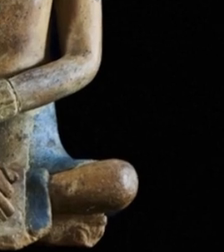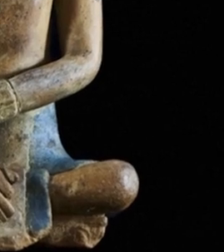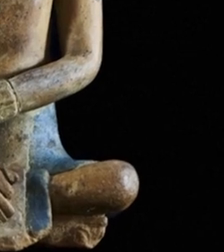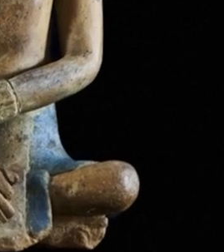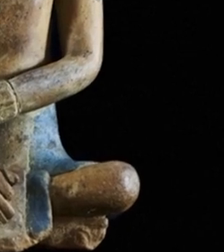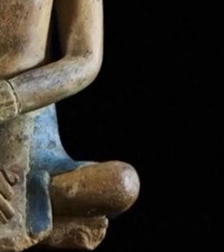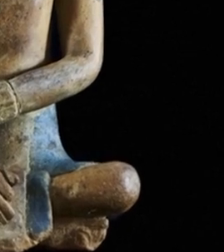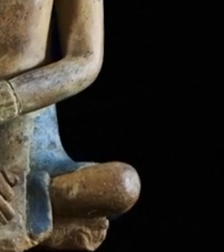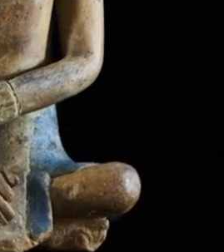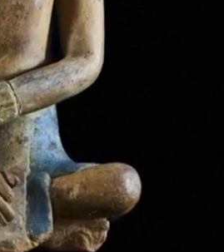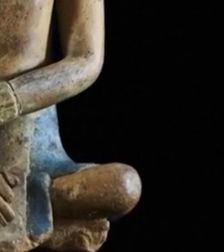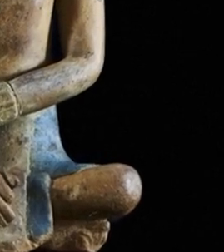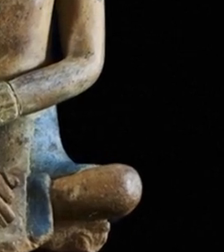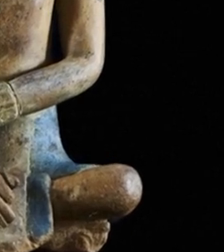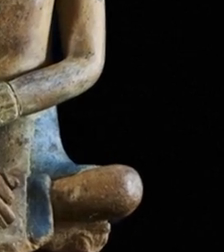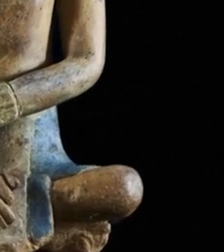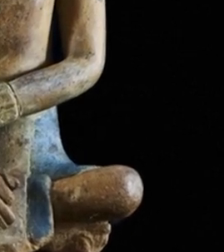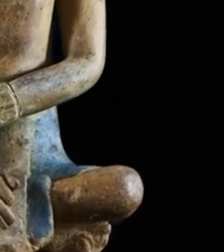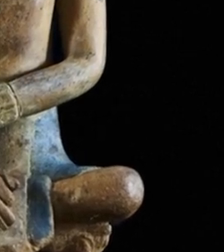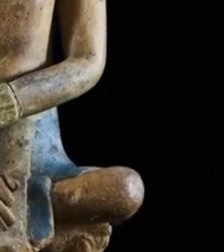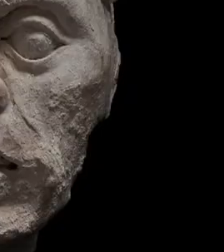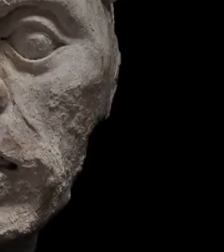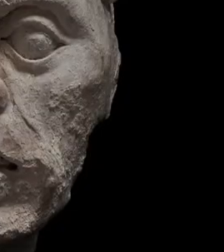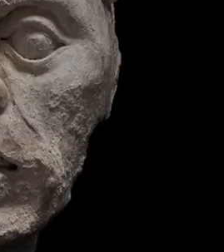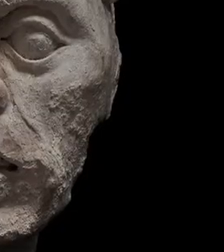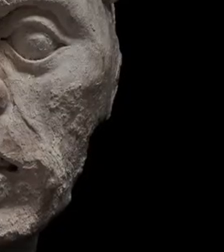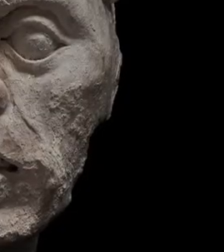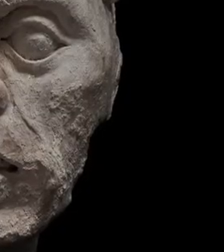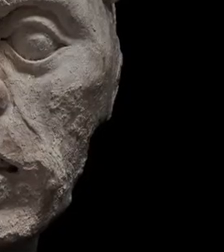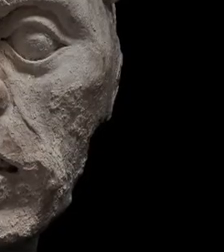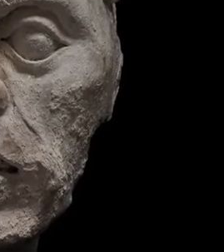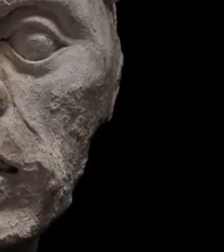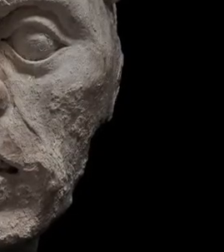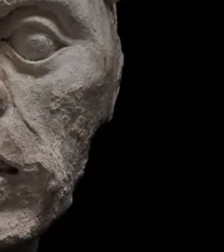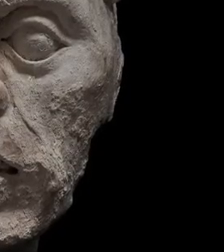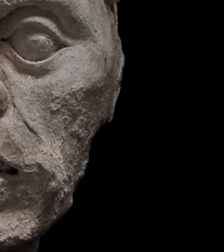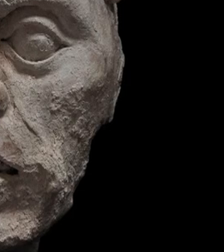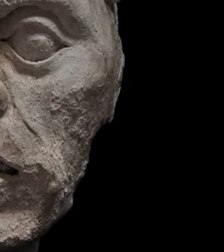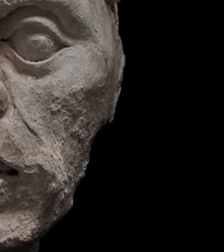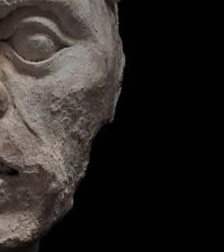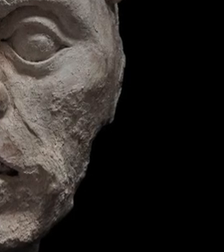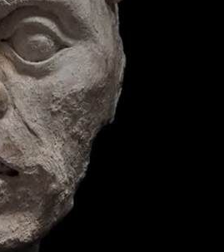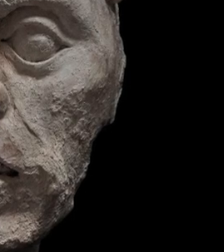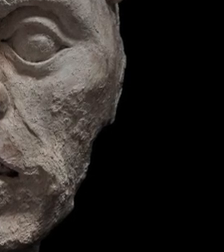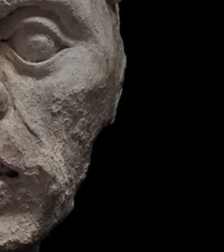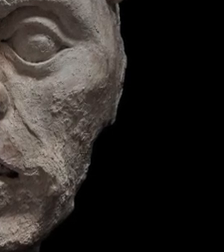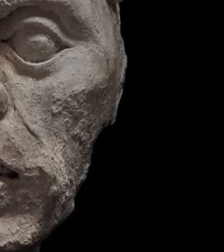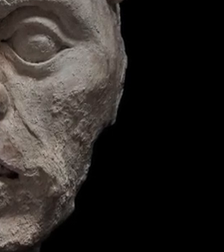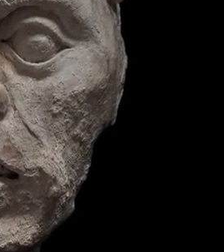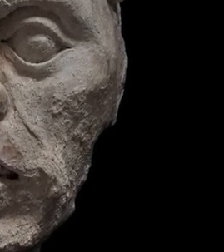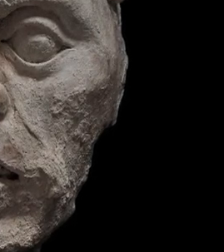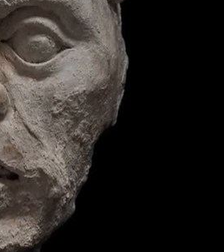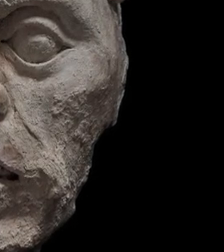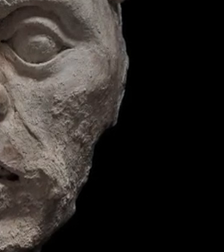pero también una gran cantidad de objetos que se van desplegando aquí a la vista de ustedes,